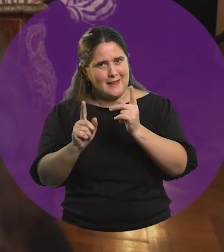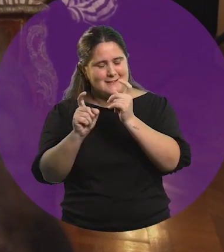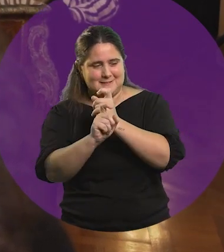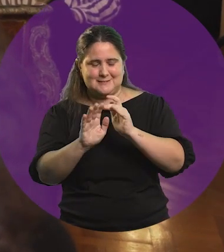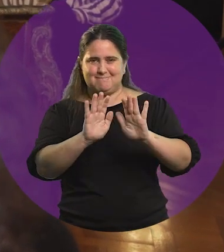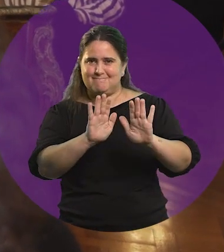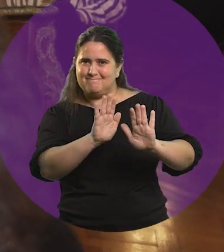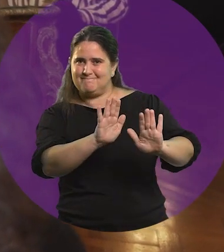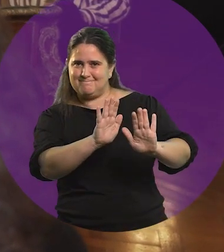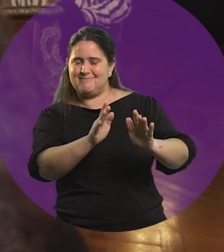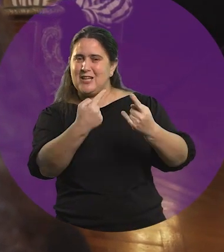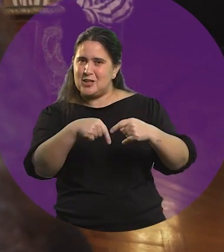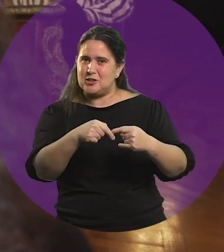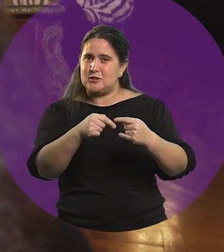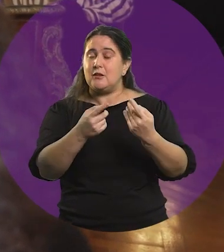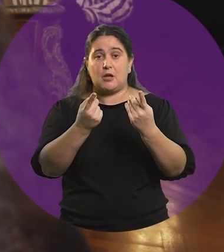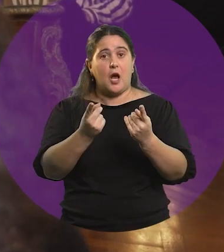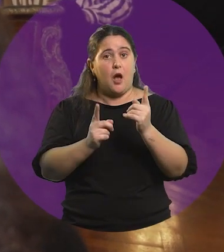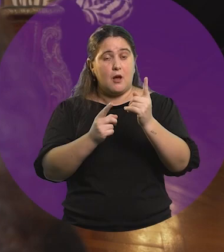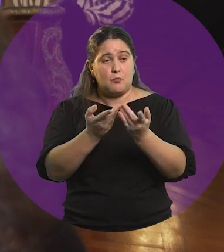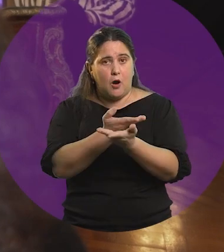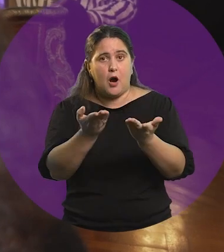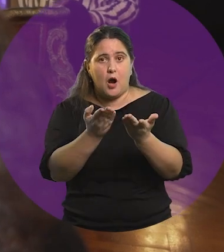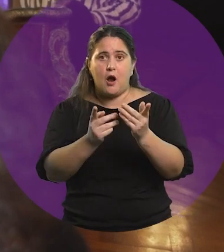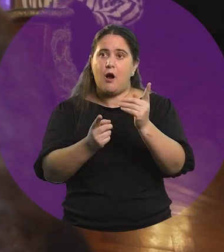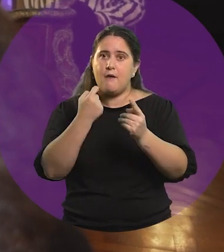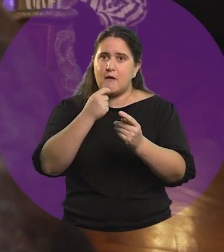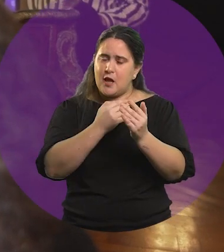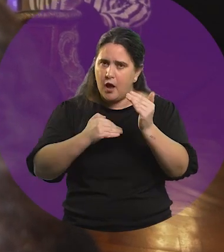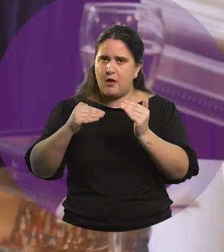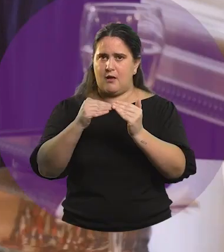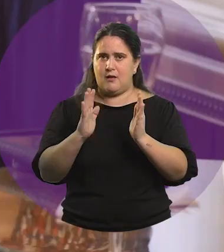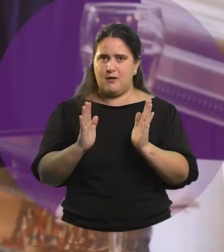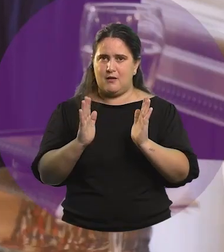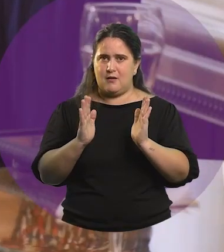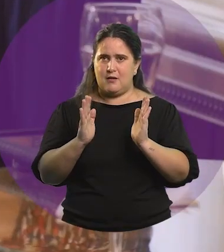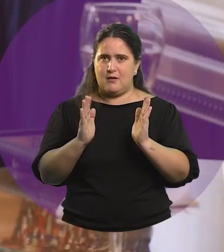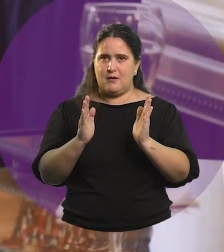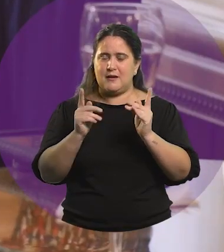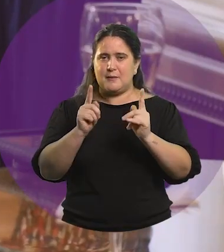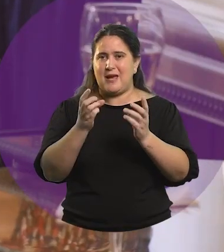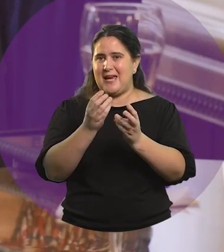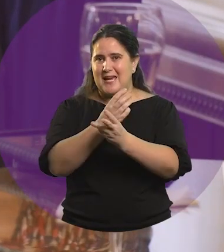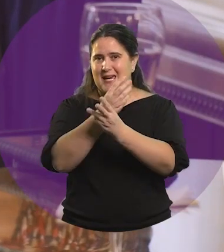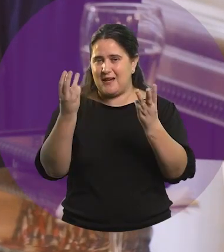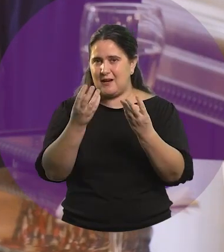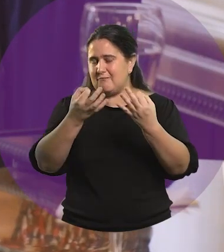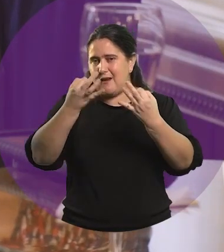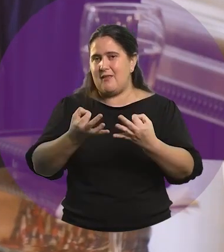difíciles, marcar precisamente que había cosas que hacer con mirada de género, que en